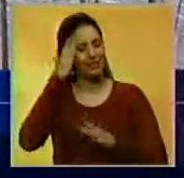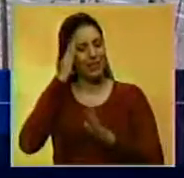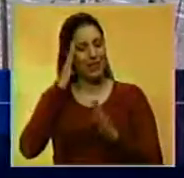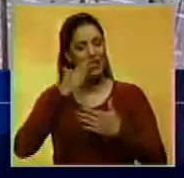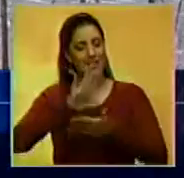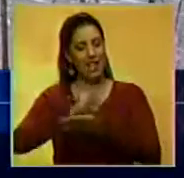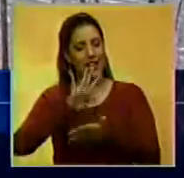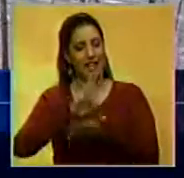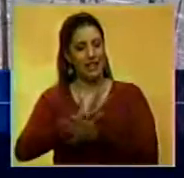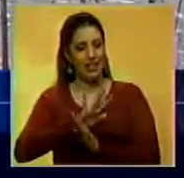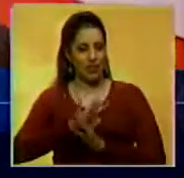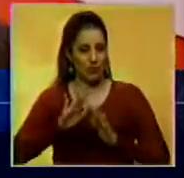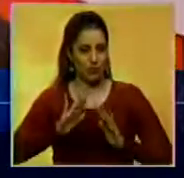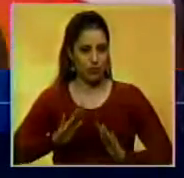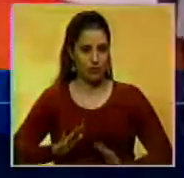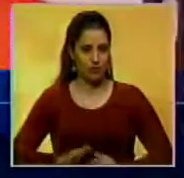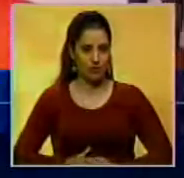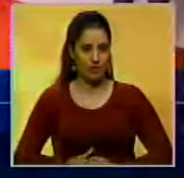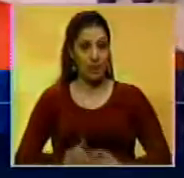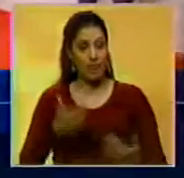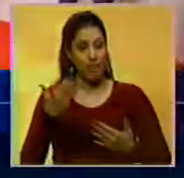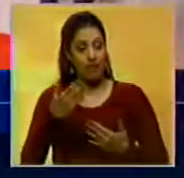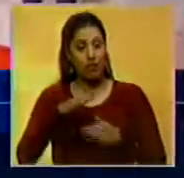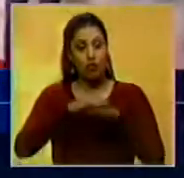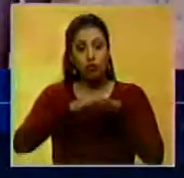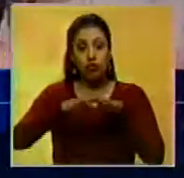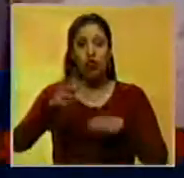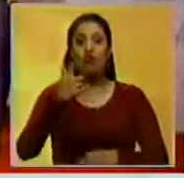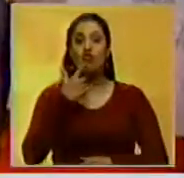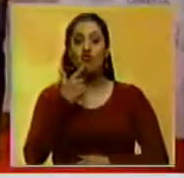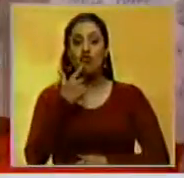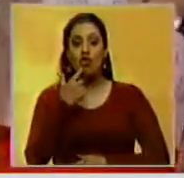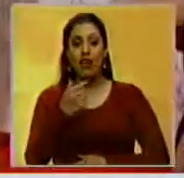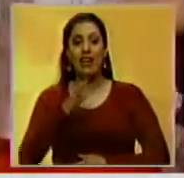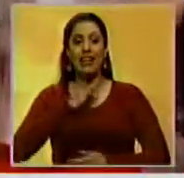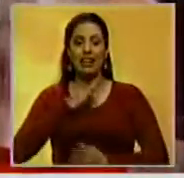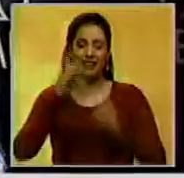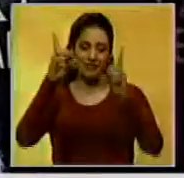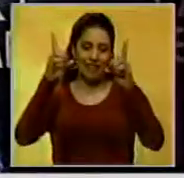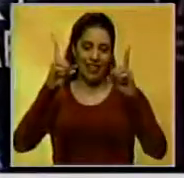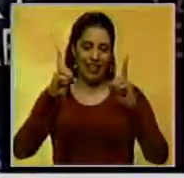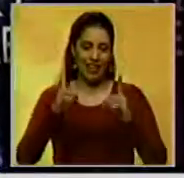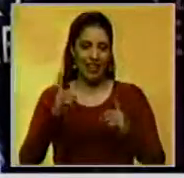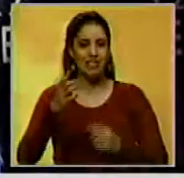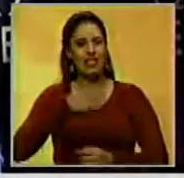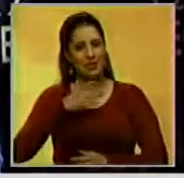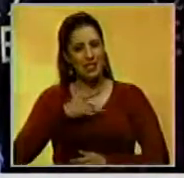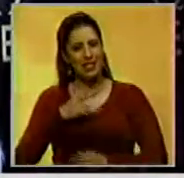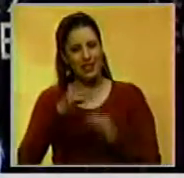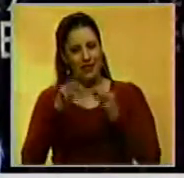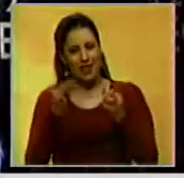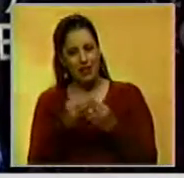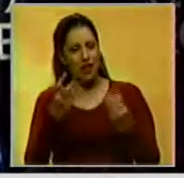de tranquilidad. Una alfombra roja y el merecido descanso.